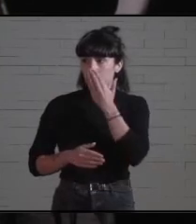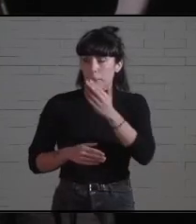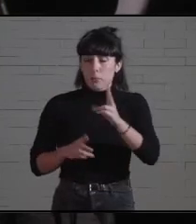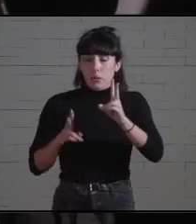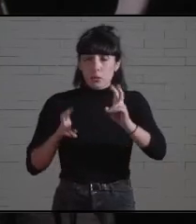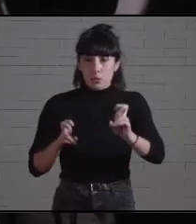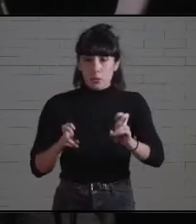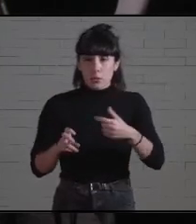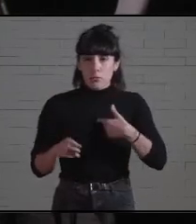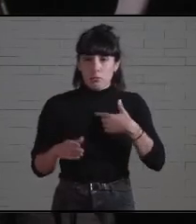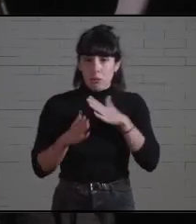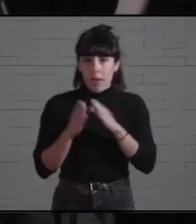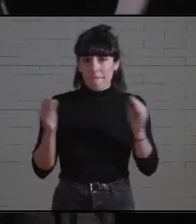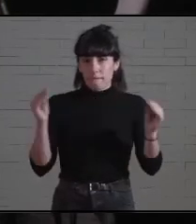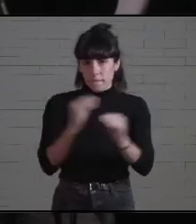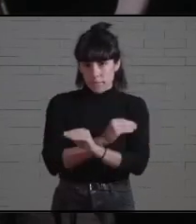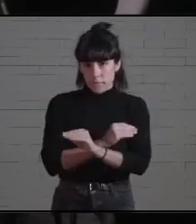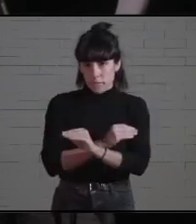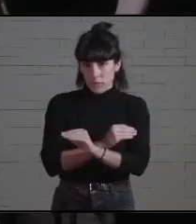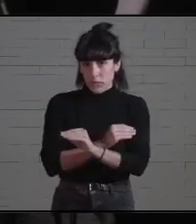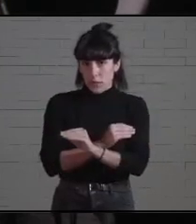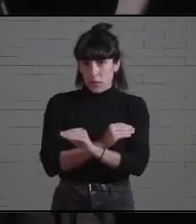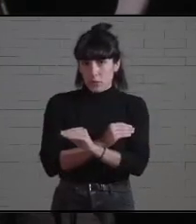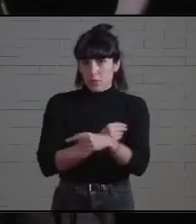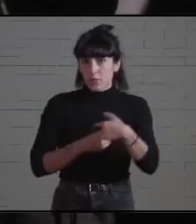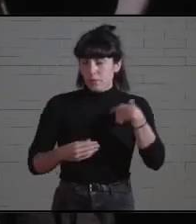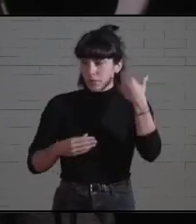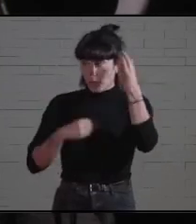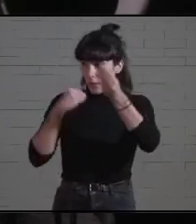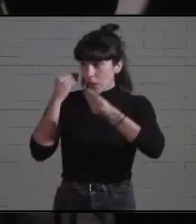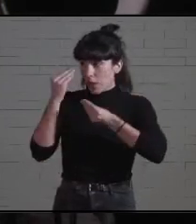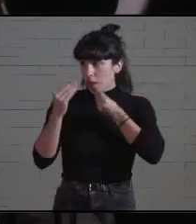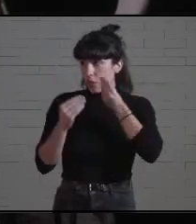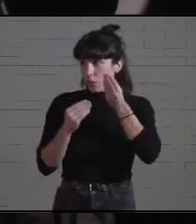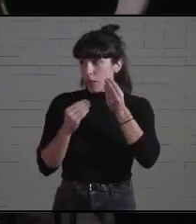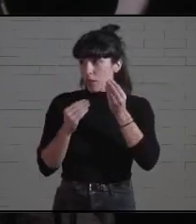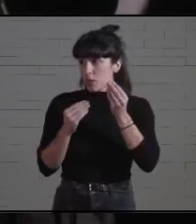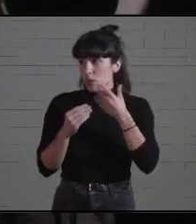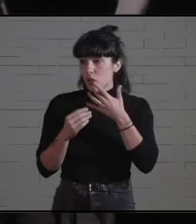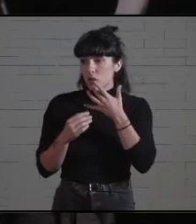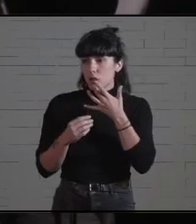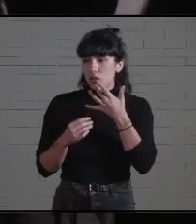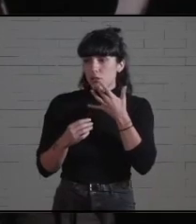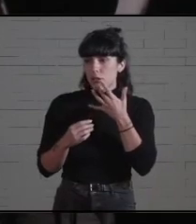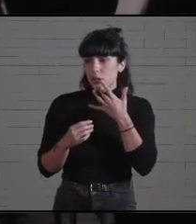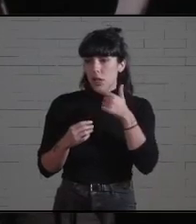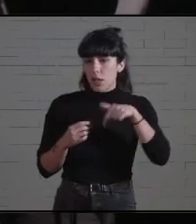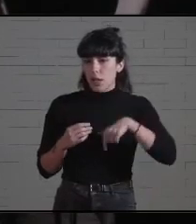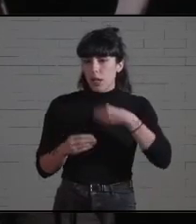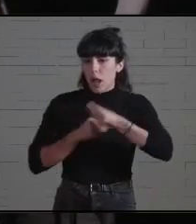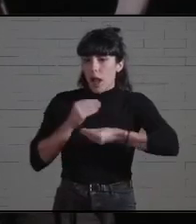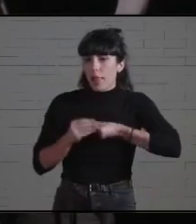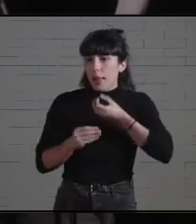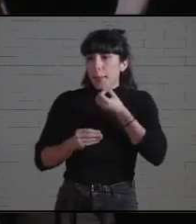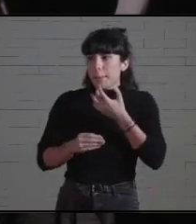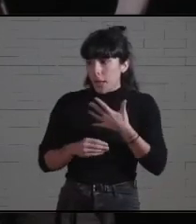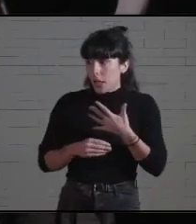nuevo. Yo creo que ahí, bueno, pues si se hace bien y se sigue